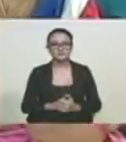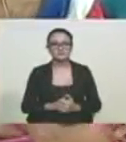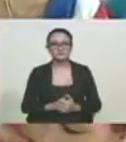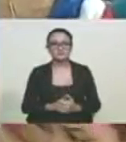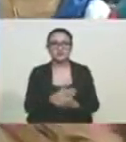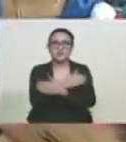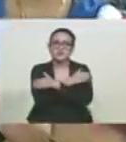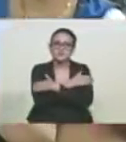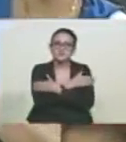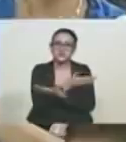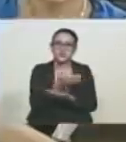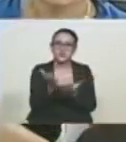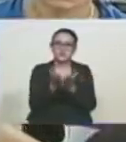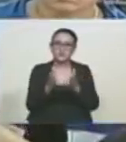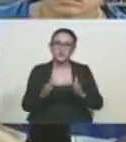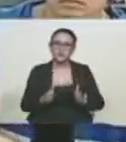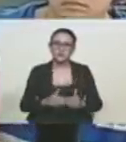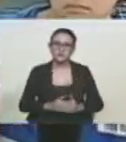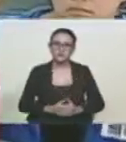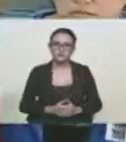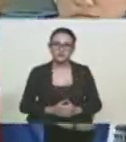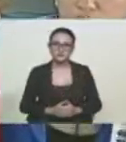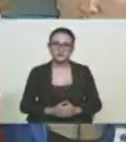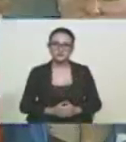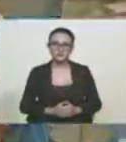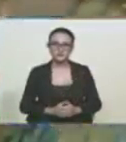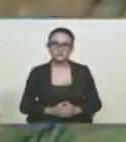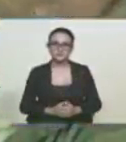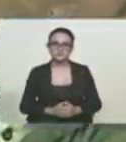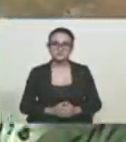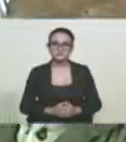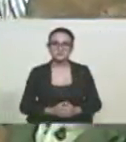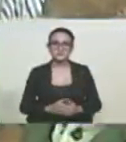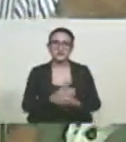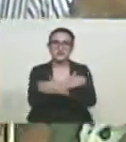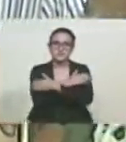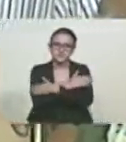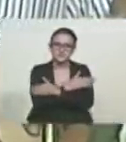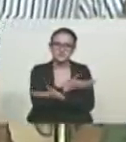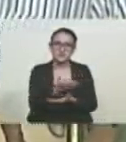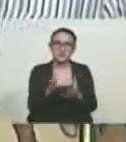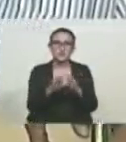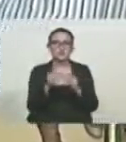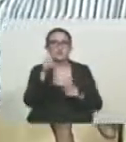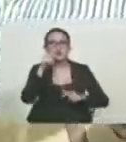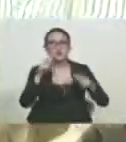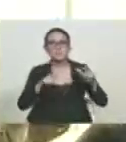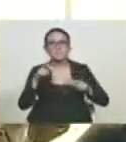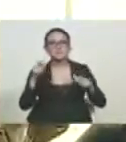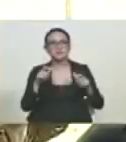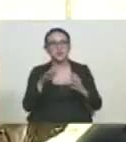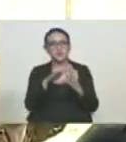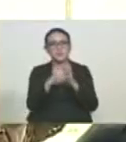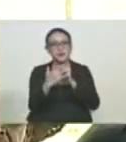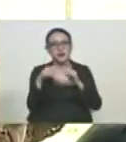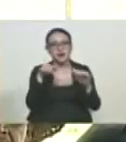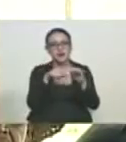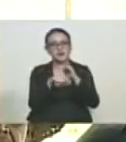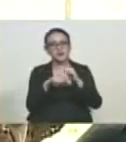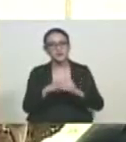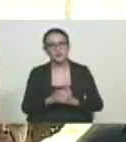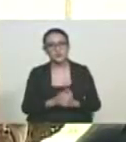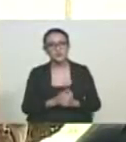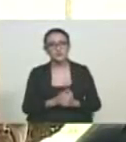para abrazarnos con los estudiantes, para abrazarnos con la gente de los barrios en San